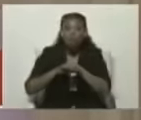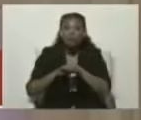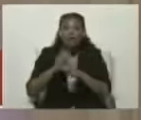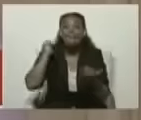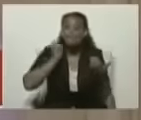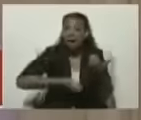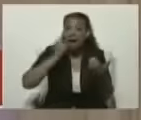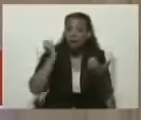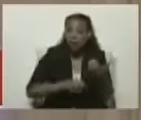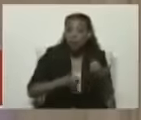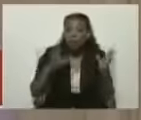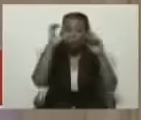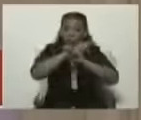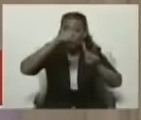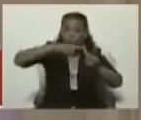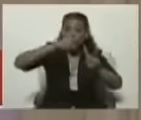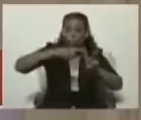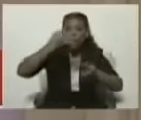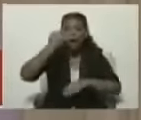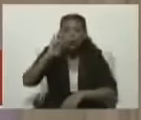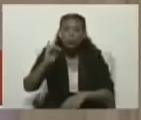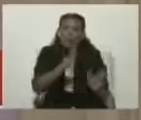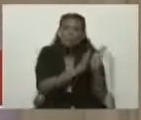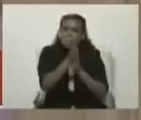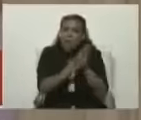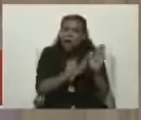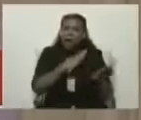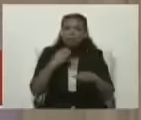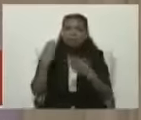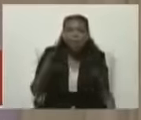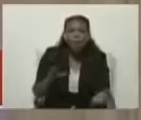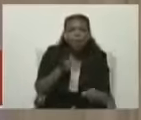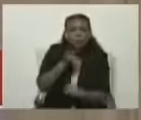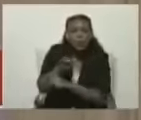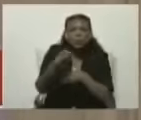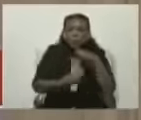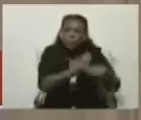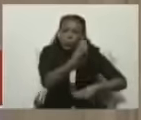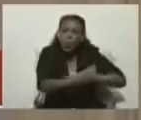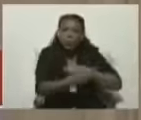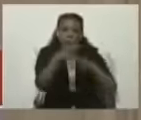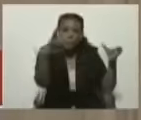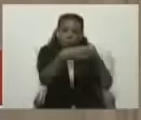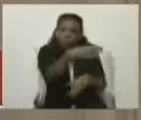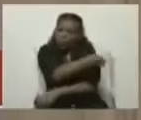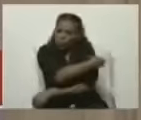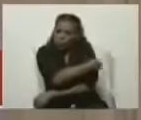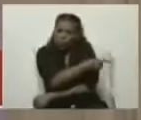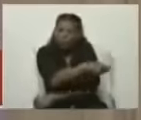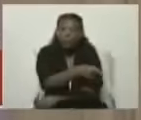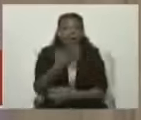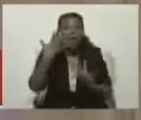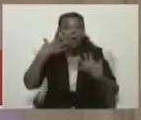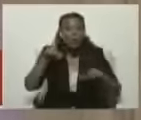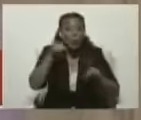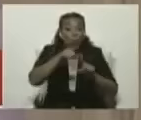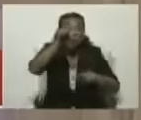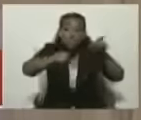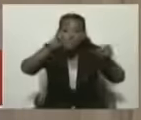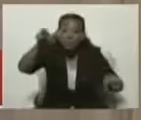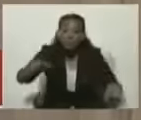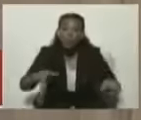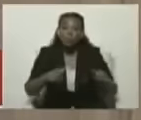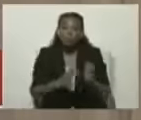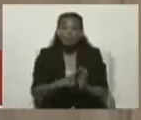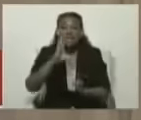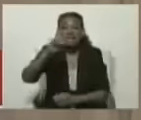el Mazo Dando la existencia de un supuesto plan de conspiración realizado por un sector de la oposición, en el cual uno de los rectores